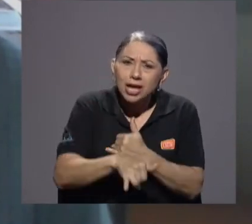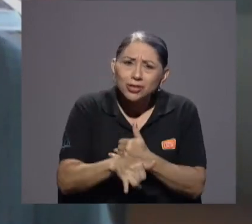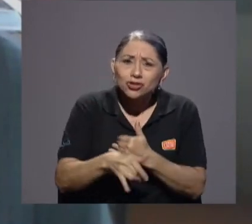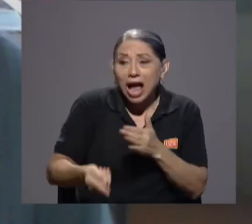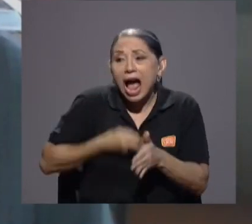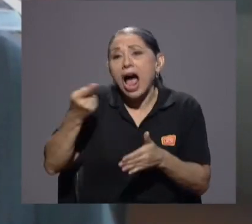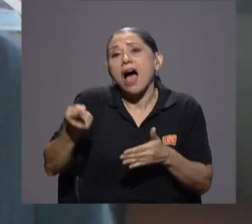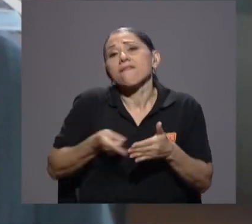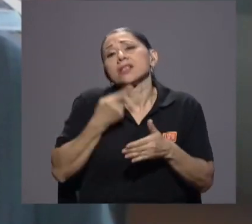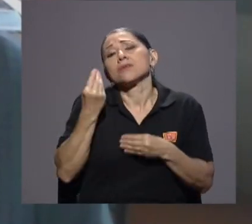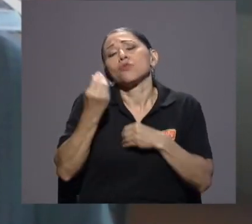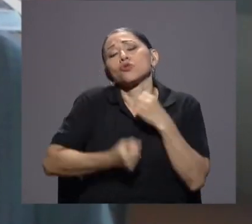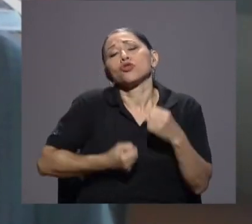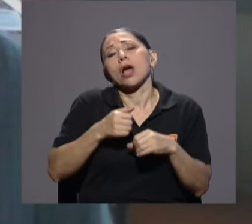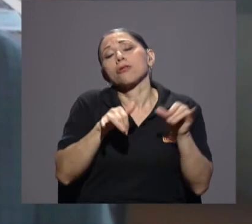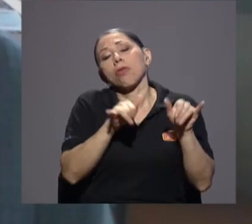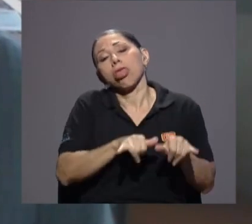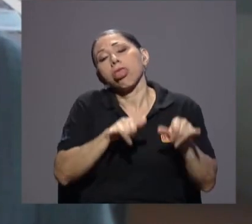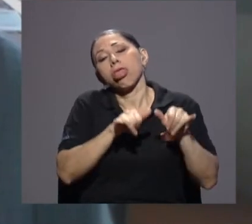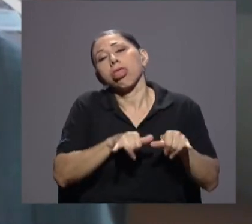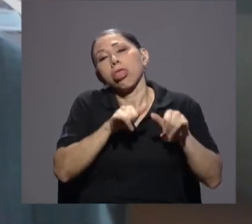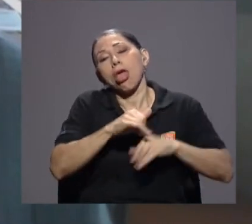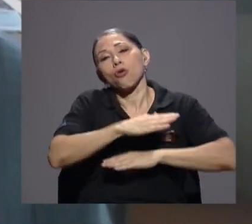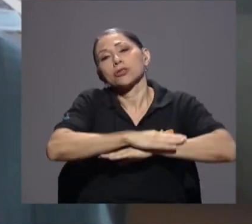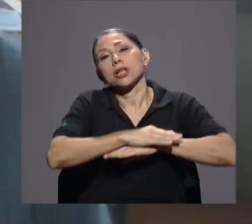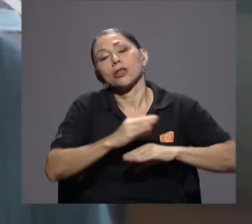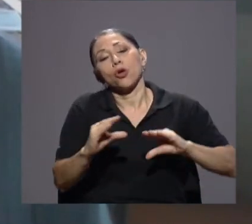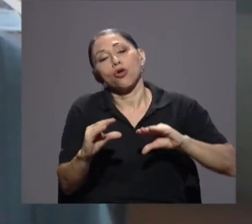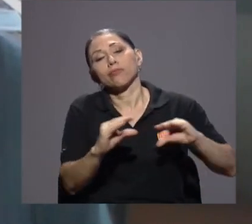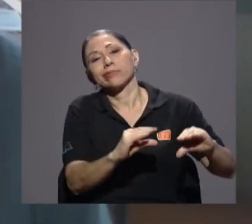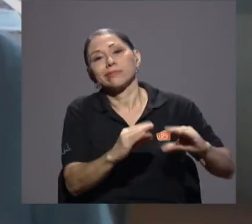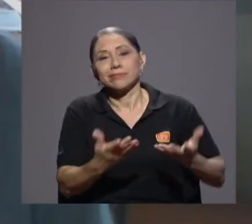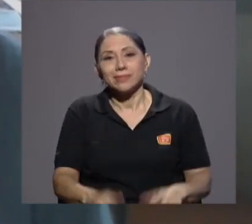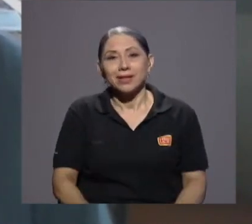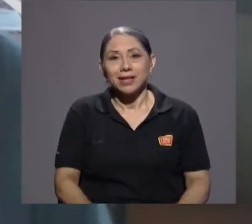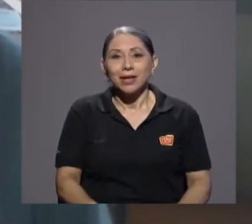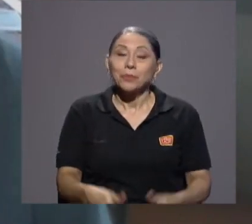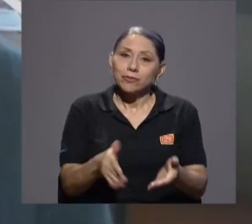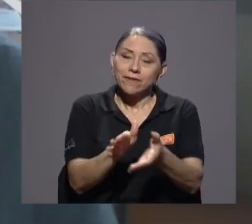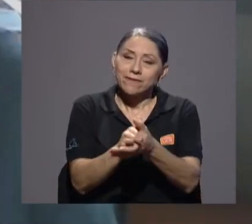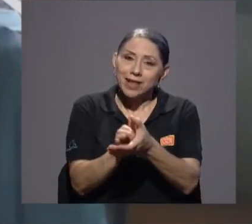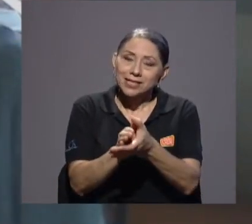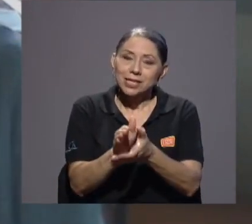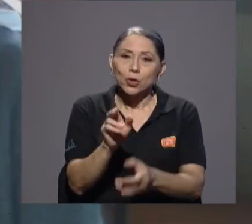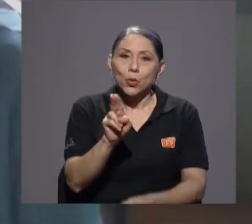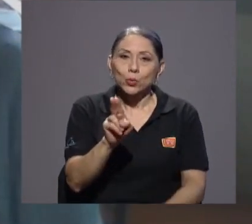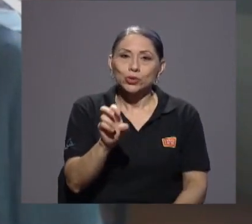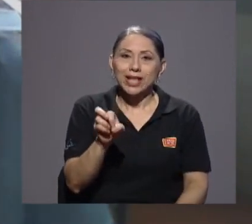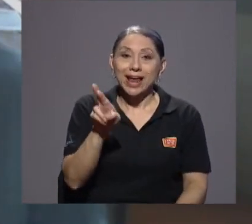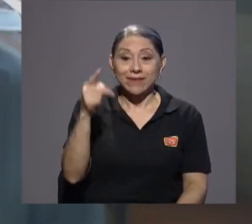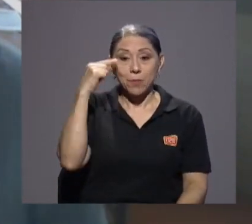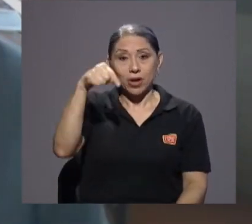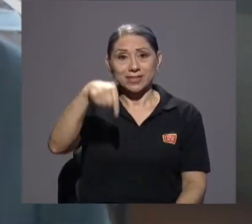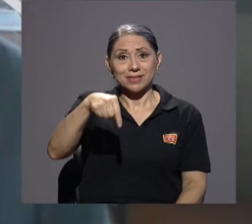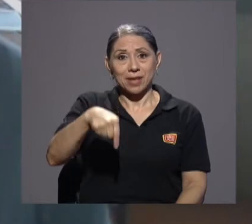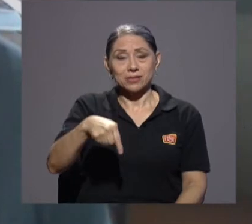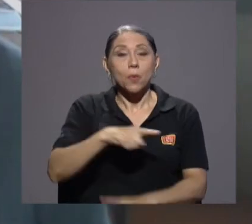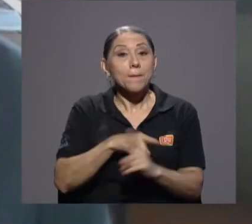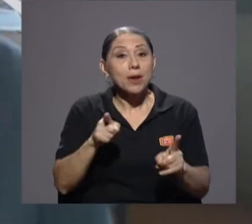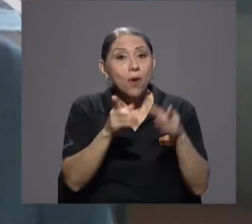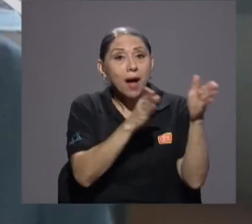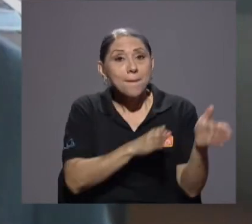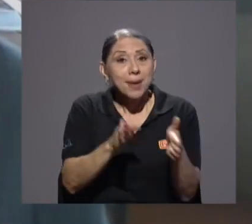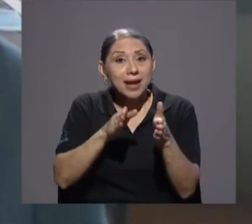en un escritorio. Muchísimas gracias. Felicito a la UCR por ese espacio. Sí, a nivel de planificación